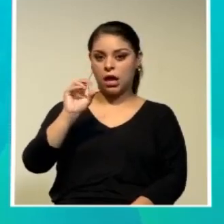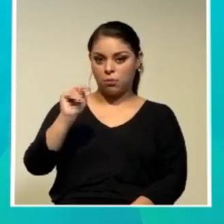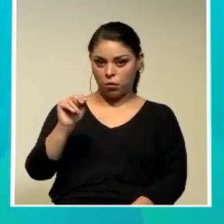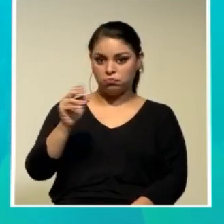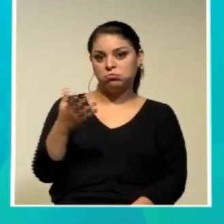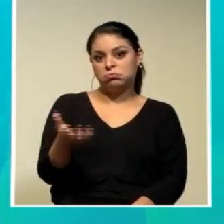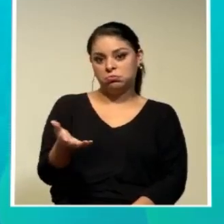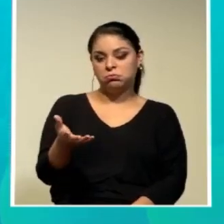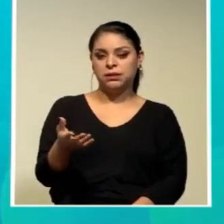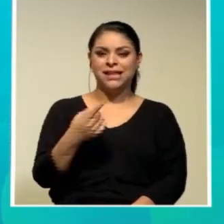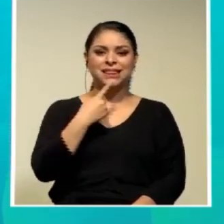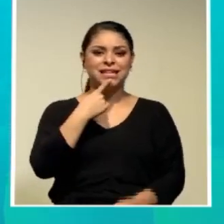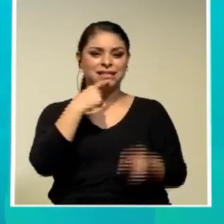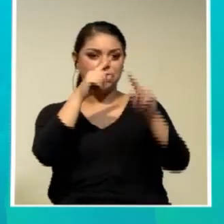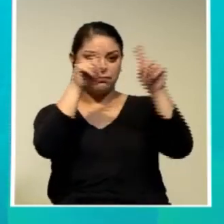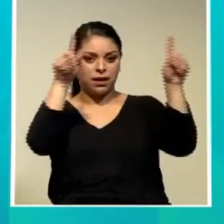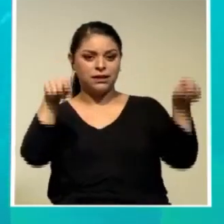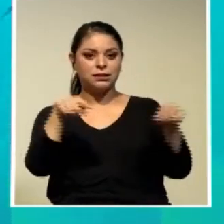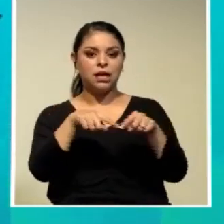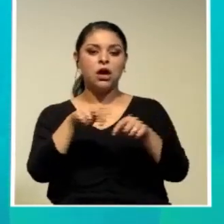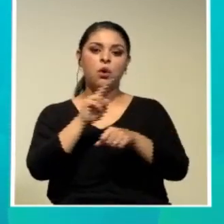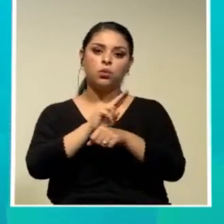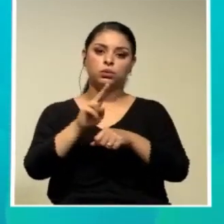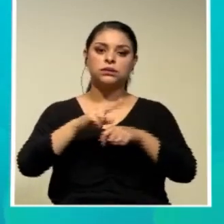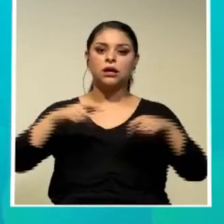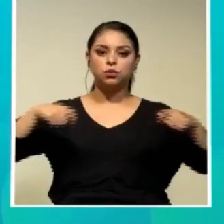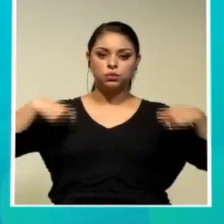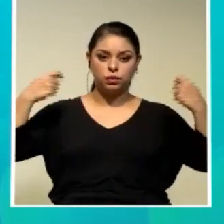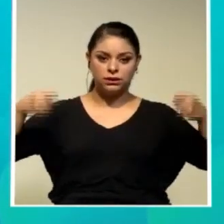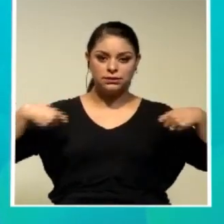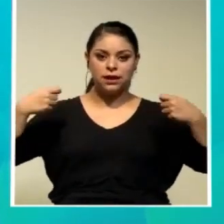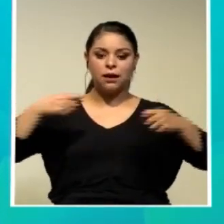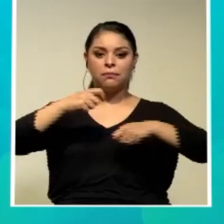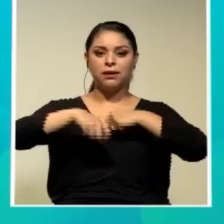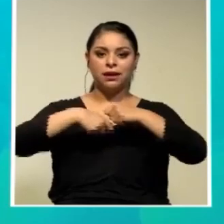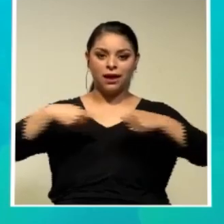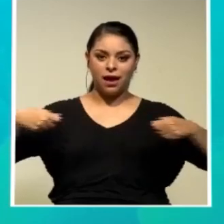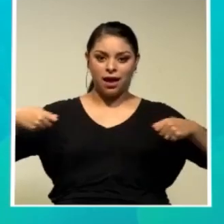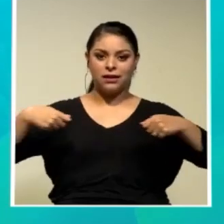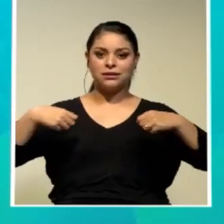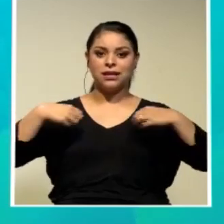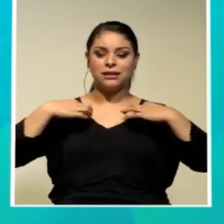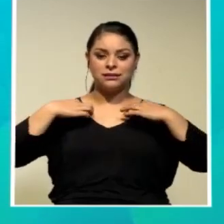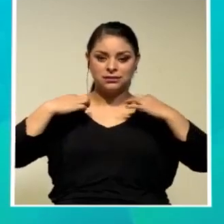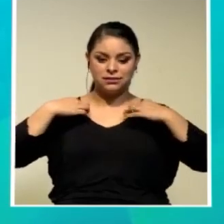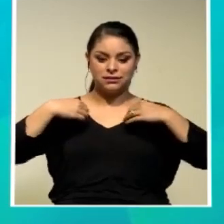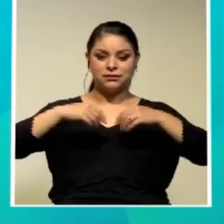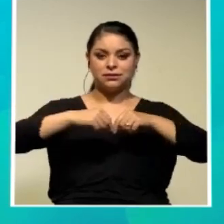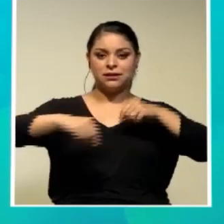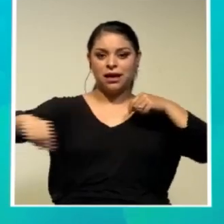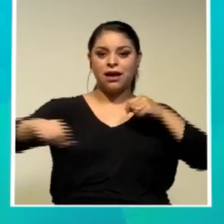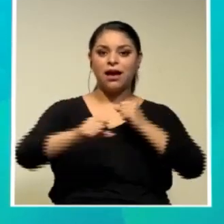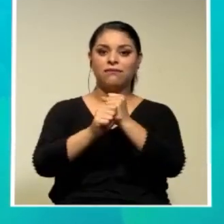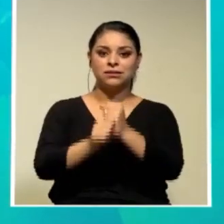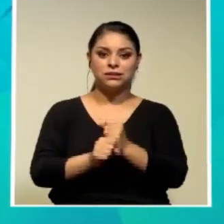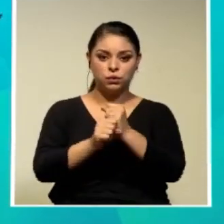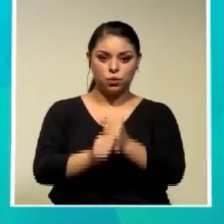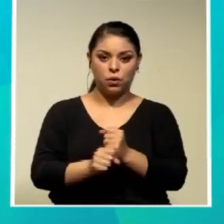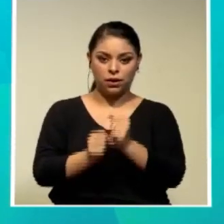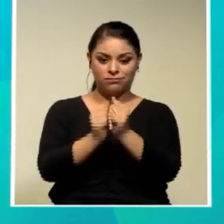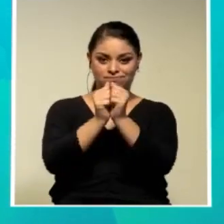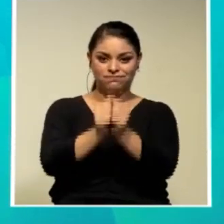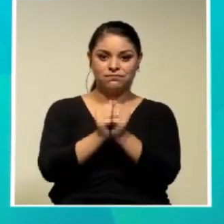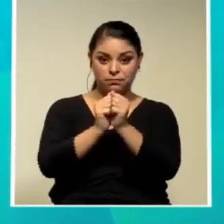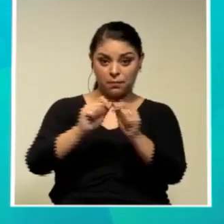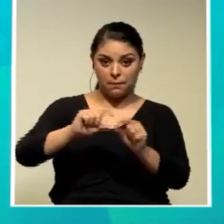ahí, mire, pantalla. Dice que podemos utilizar suiza, cuerda, mecate, sábanas, sillas, caballitos de palo, palo de escoba, cinta